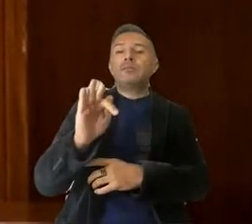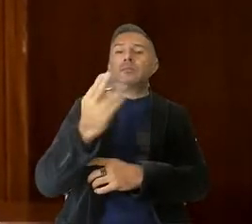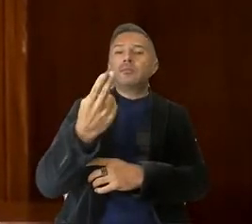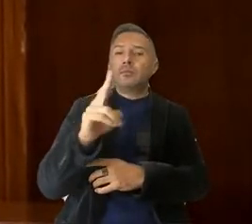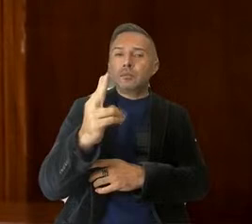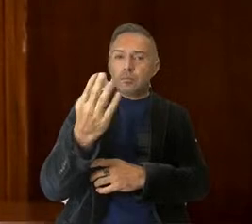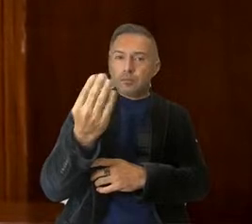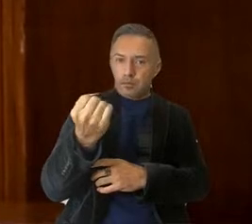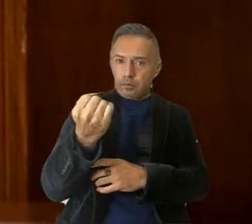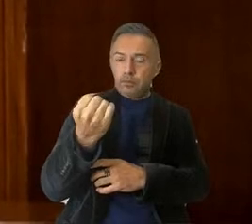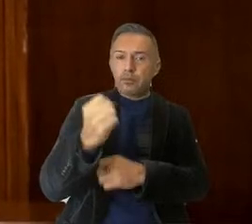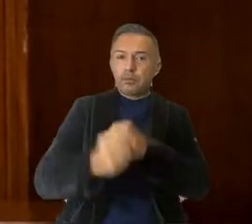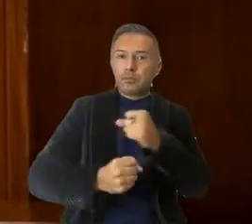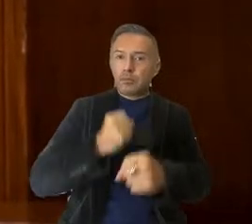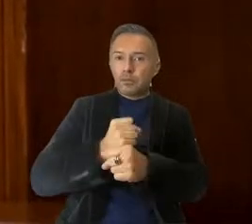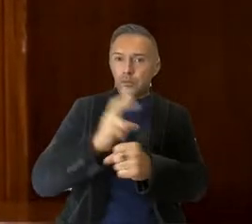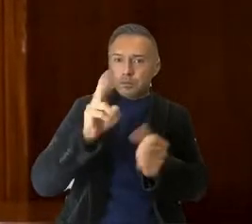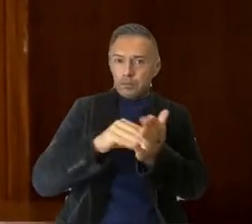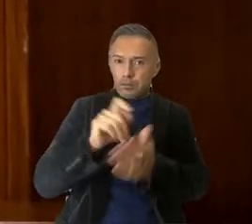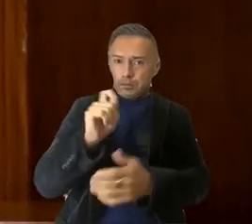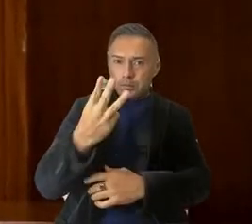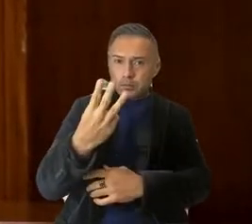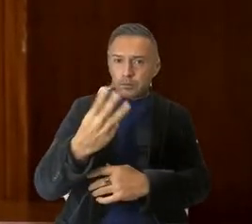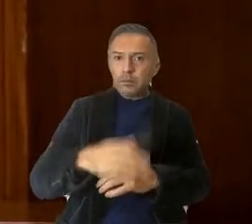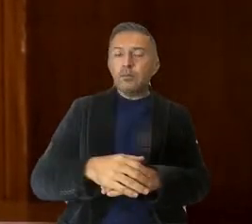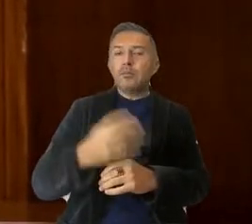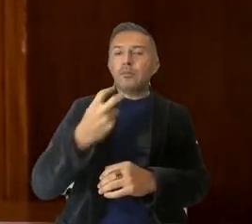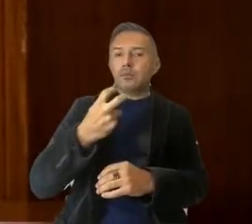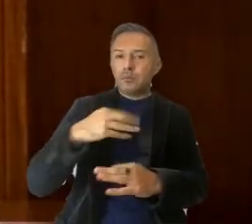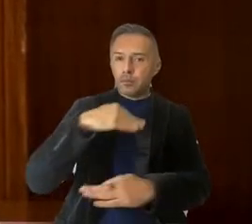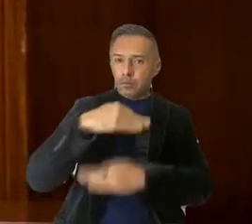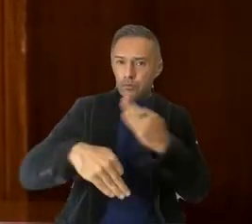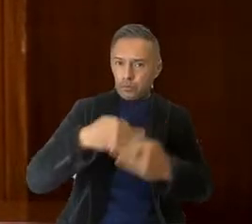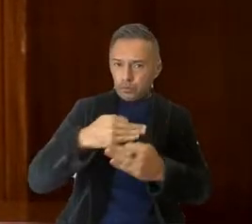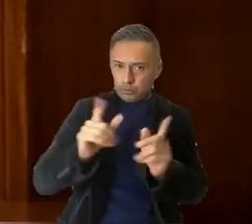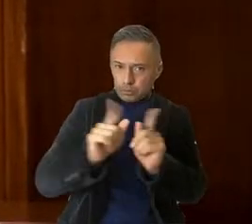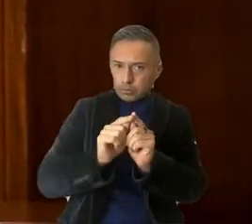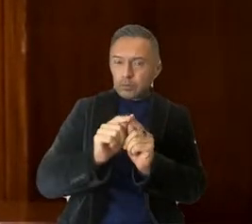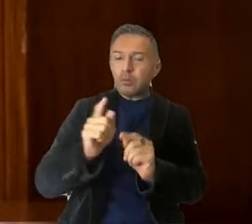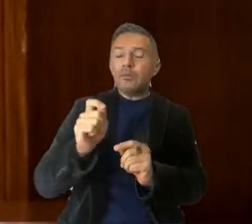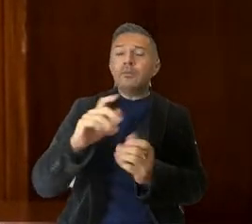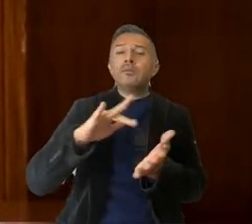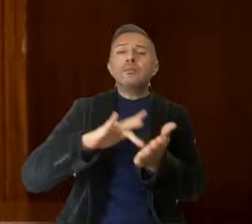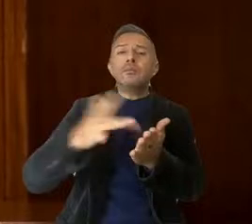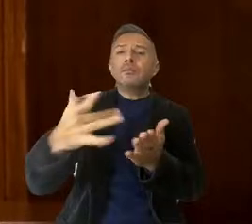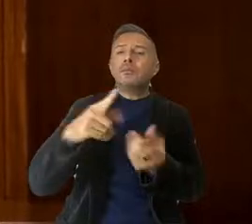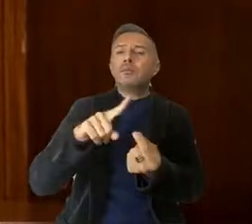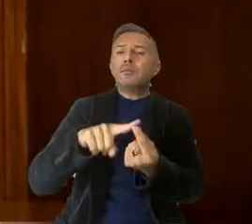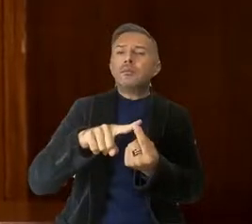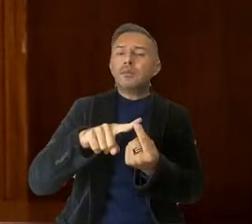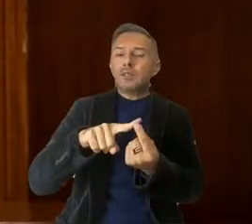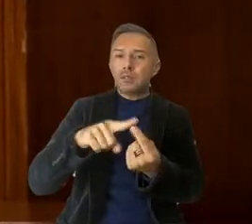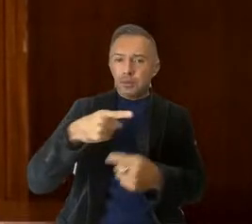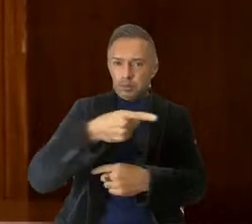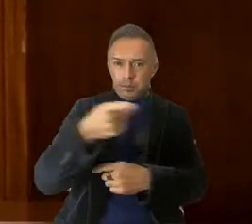noviembre de 2023. Es cuanto. Quiero agradecer a los que integraron las